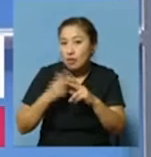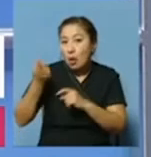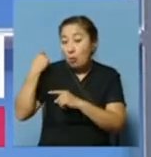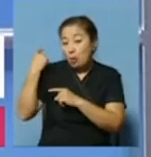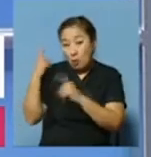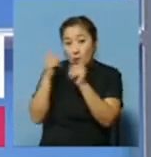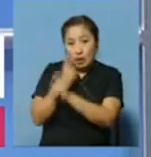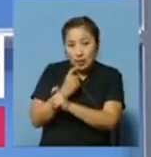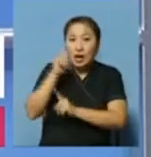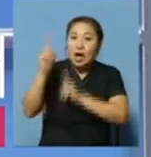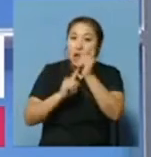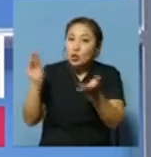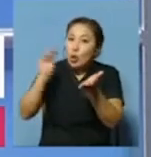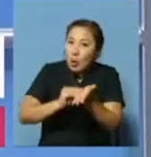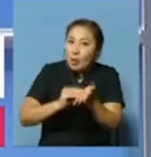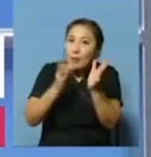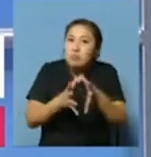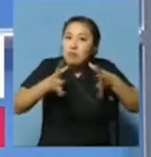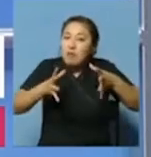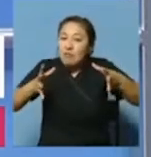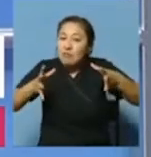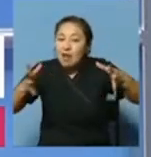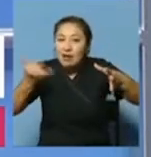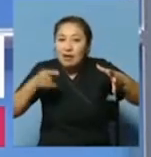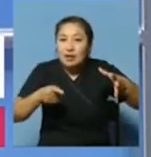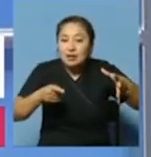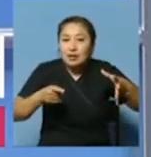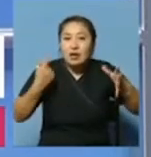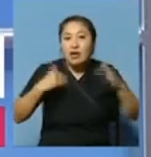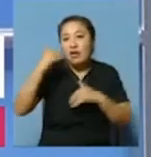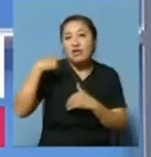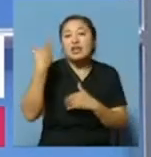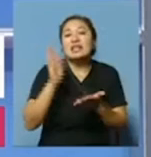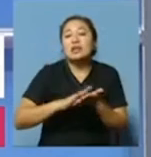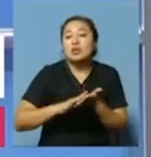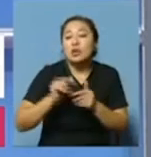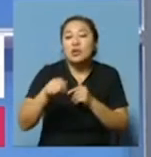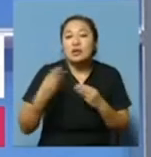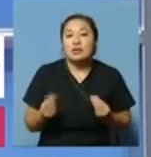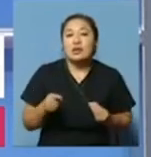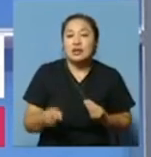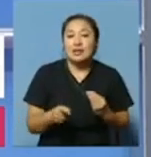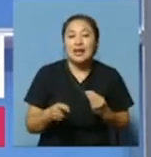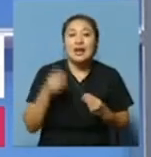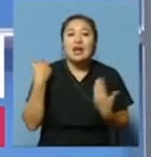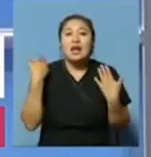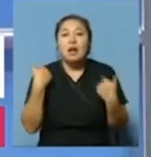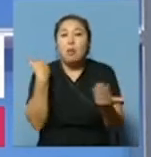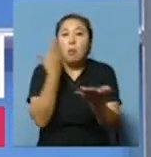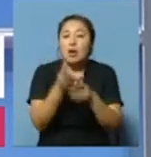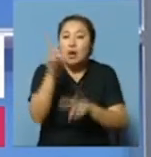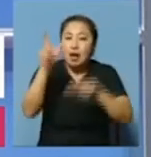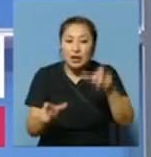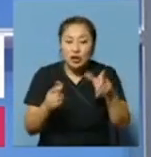algunos los ha agrandado más aún frente a esa opción que le ponen a la